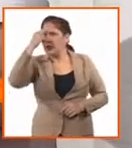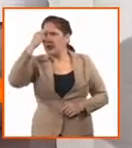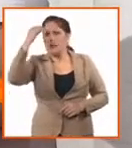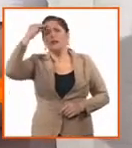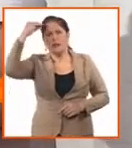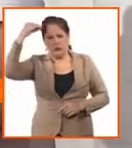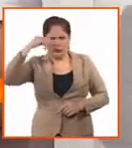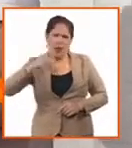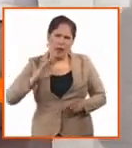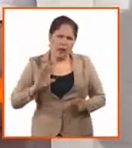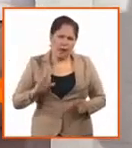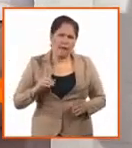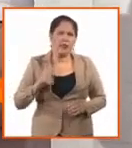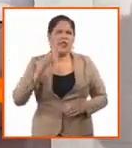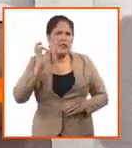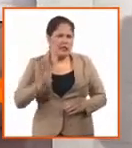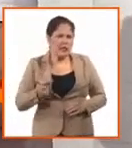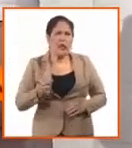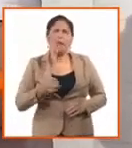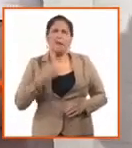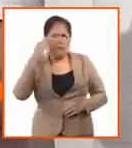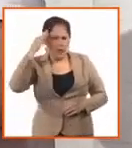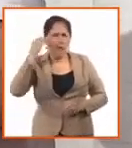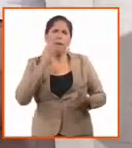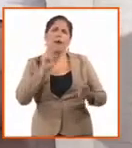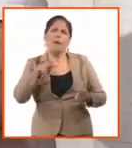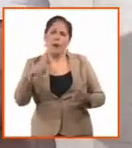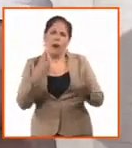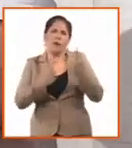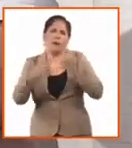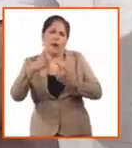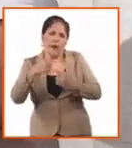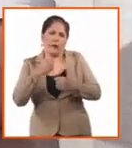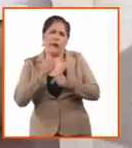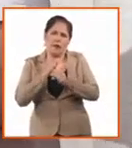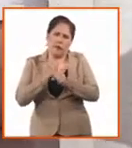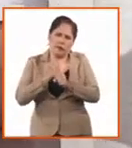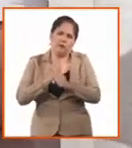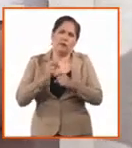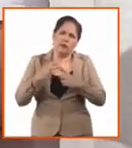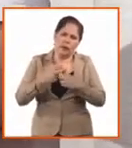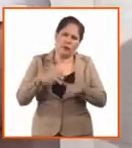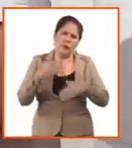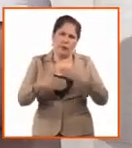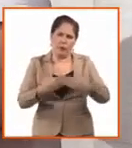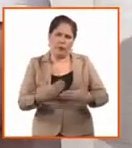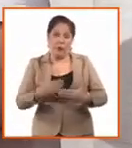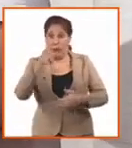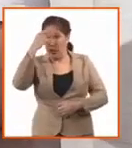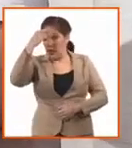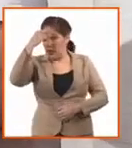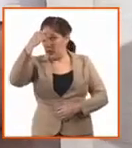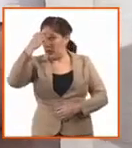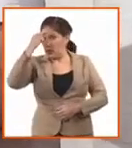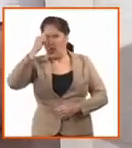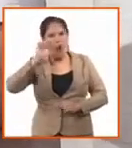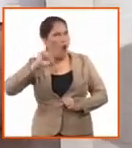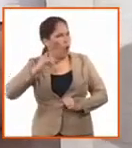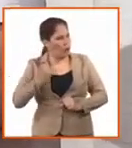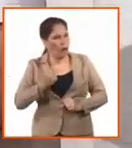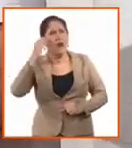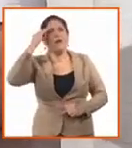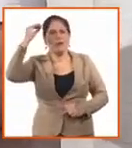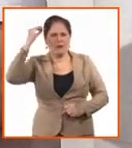que no hasta que no tienen los pies puestos en la tierra realmente el che era alguien que tenía que tener los pies muy